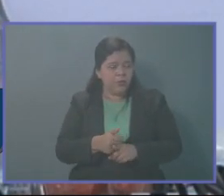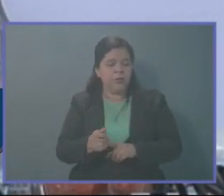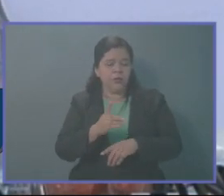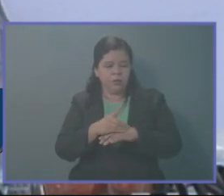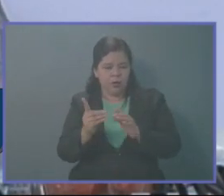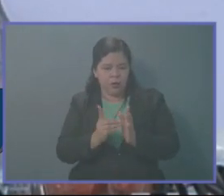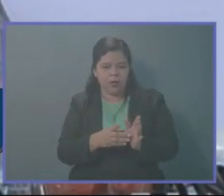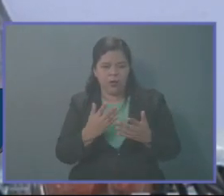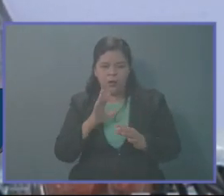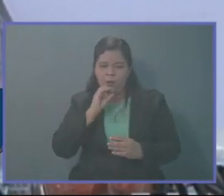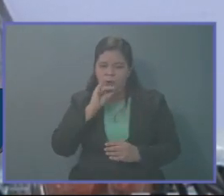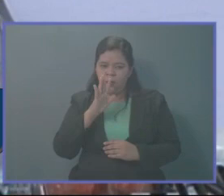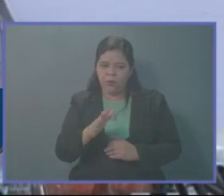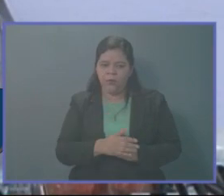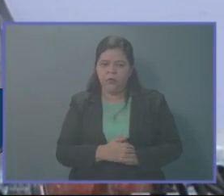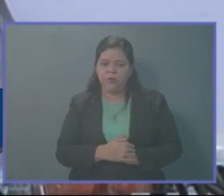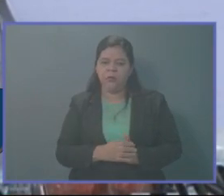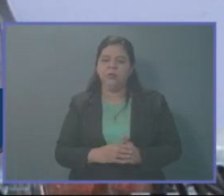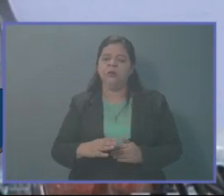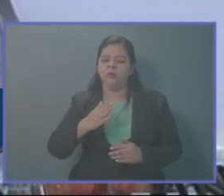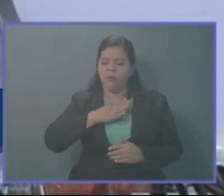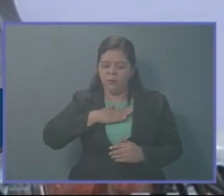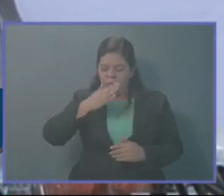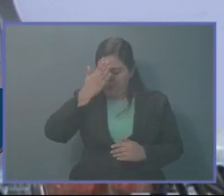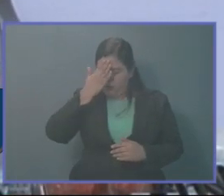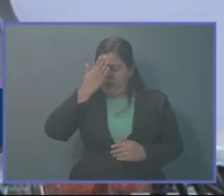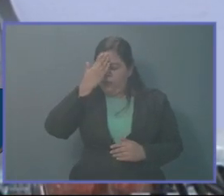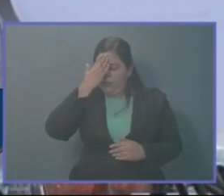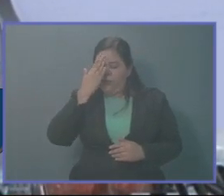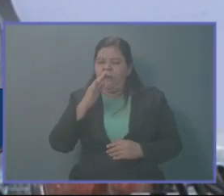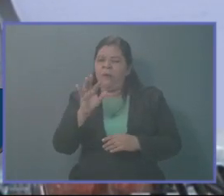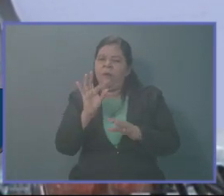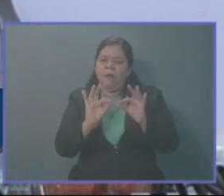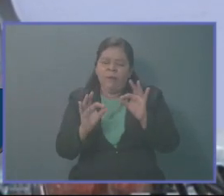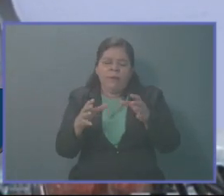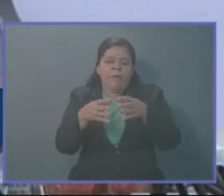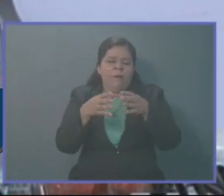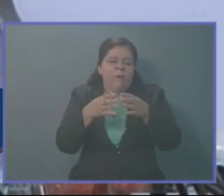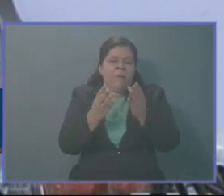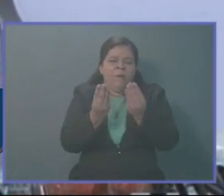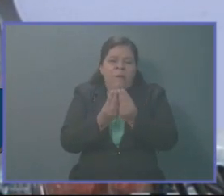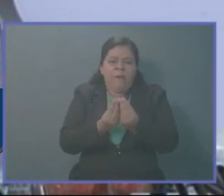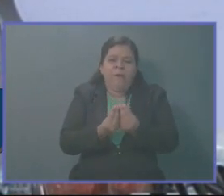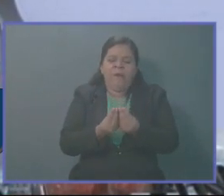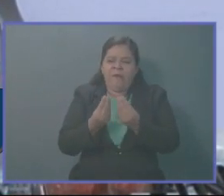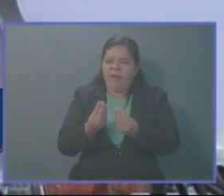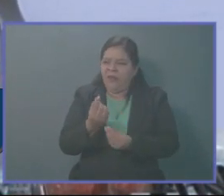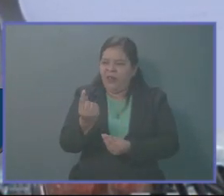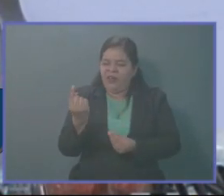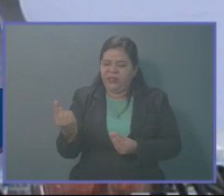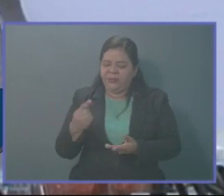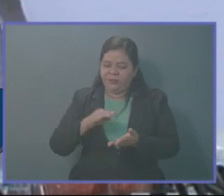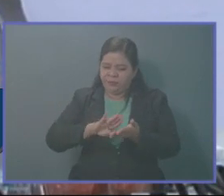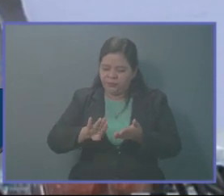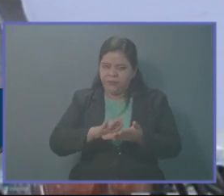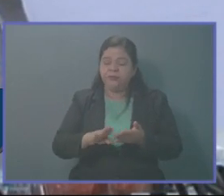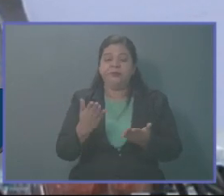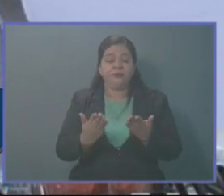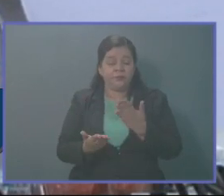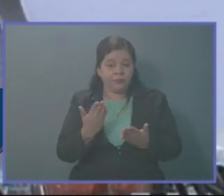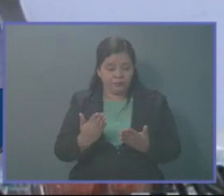antecedido, porque entiendo que hay algún pequeño grupo de contribuyentes que tal vez van